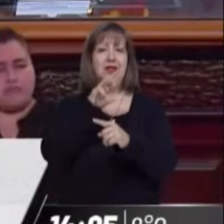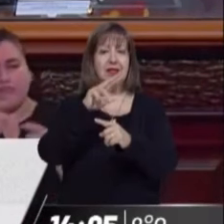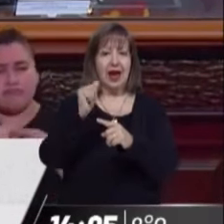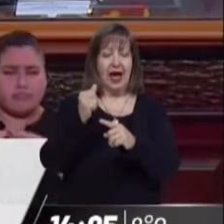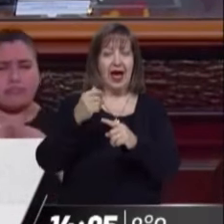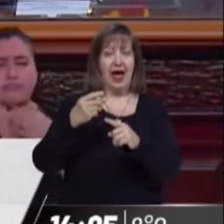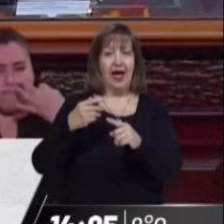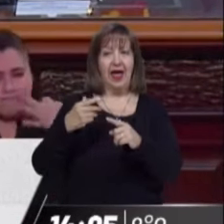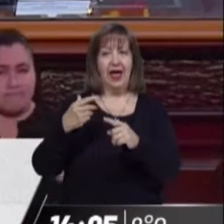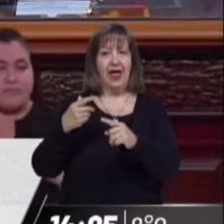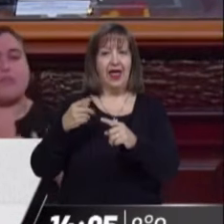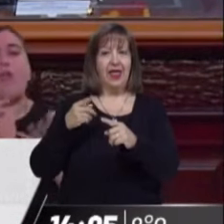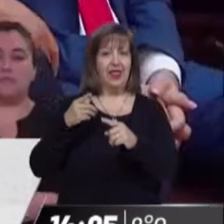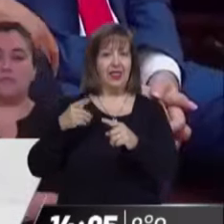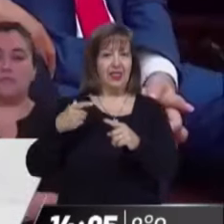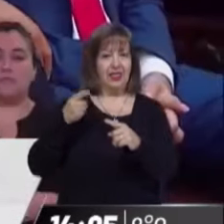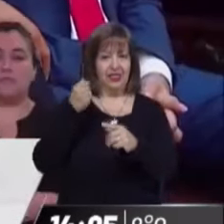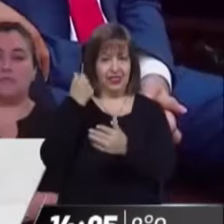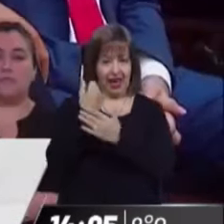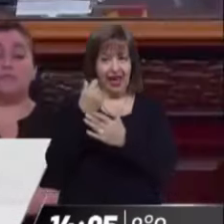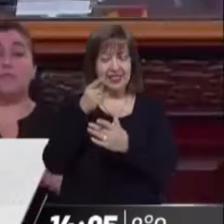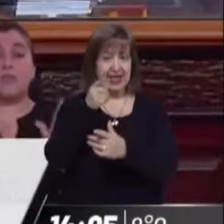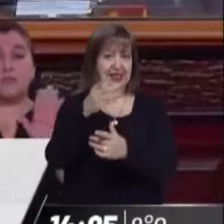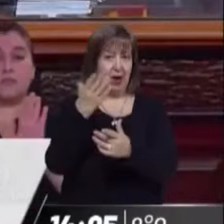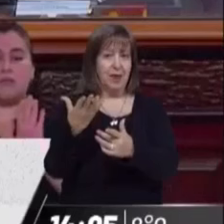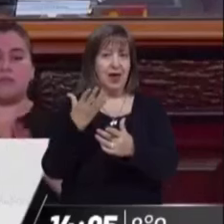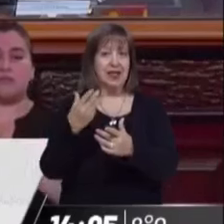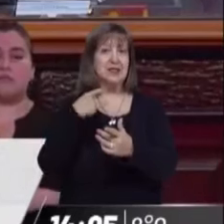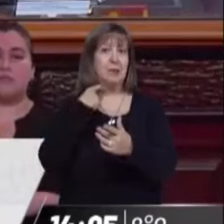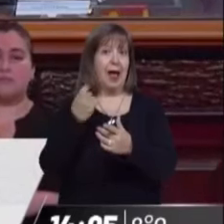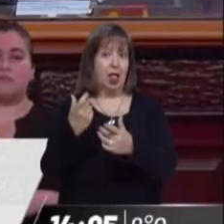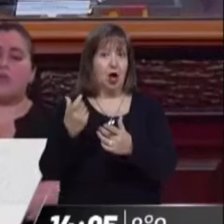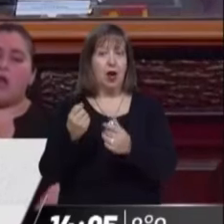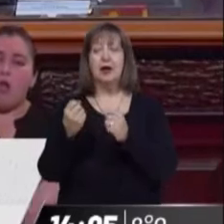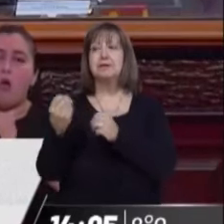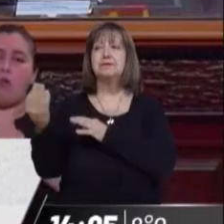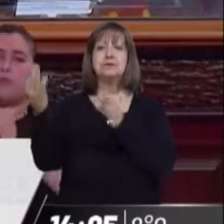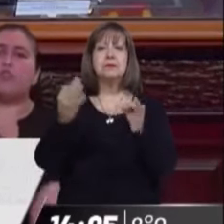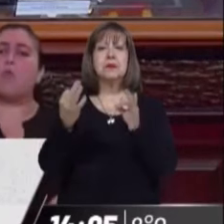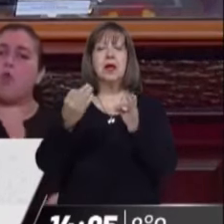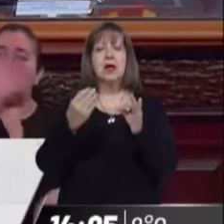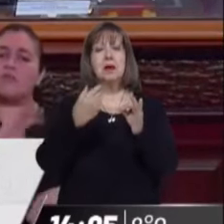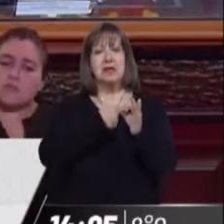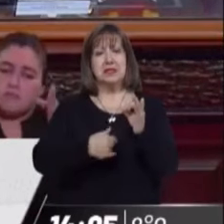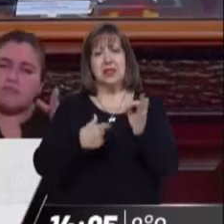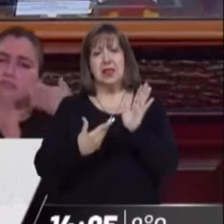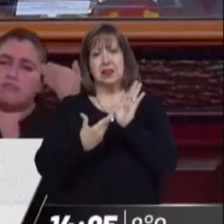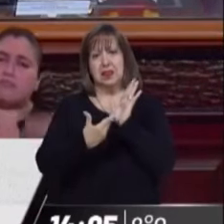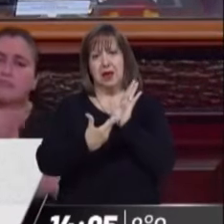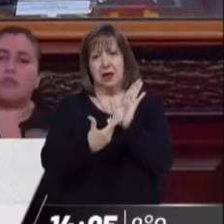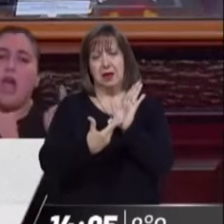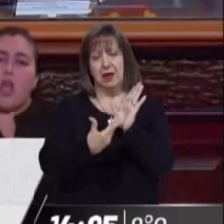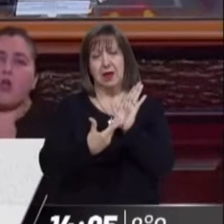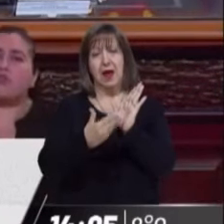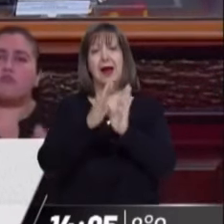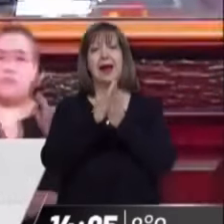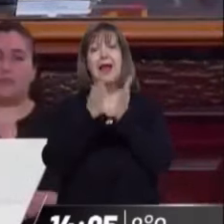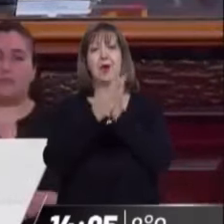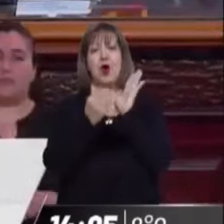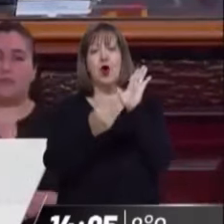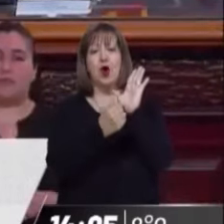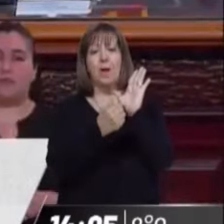lo está recibiendo a Javier Milei. Primero la presentación hoy de su libro, y después el domingo va a ser uno de